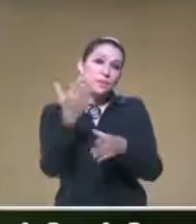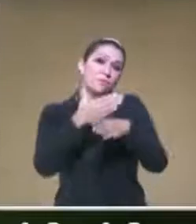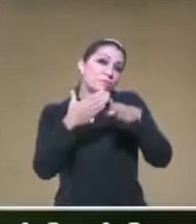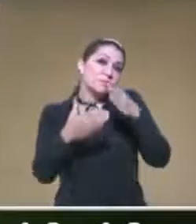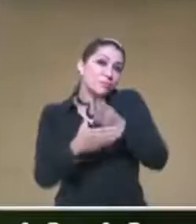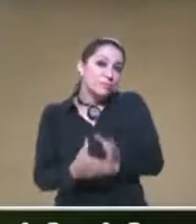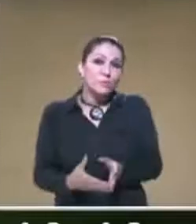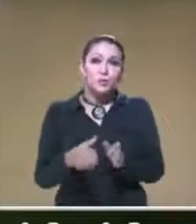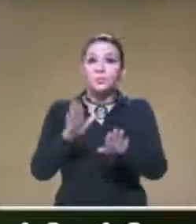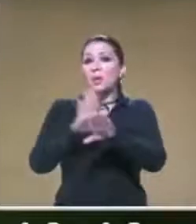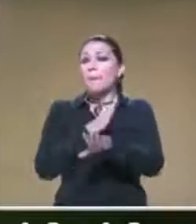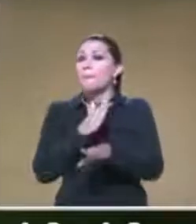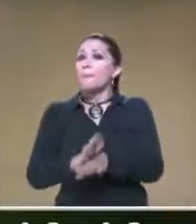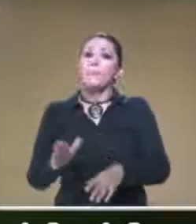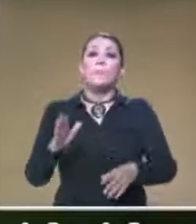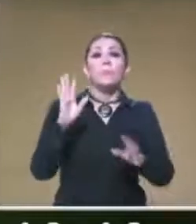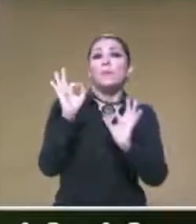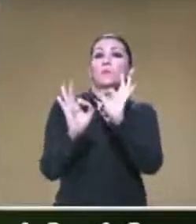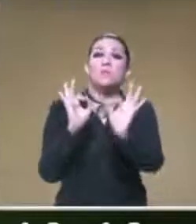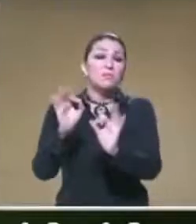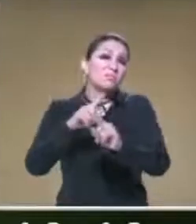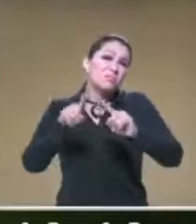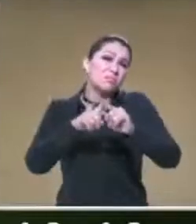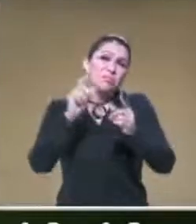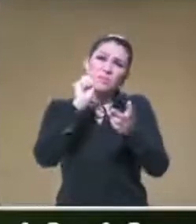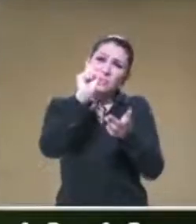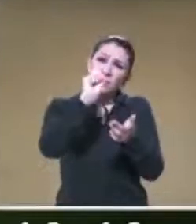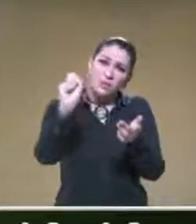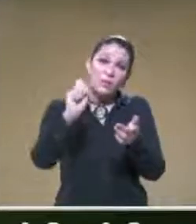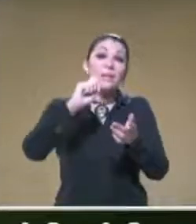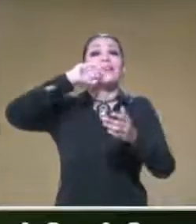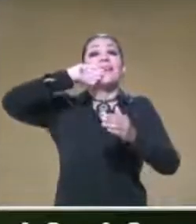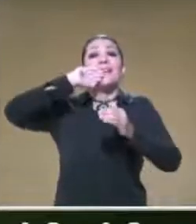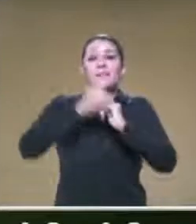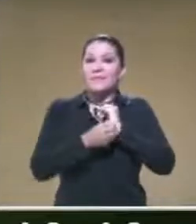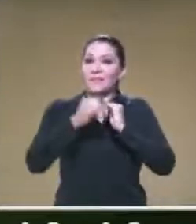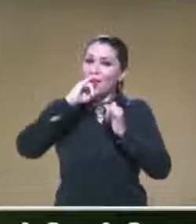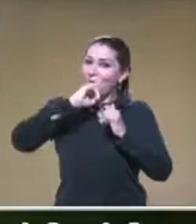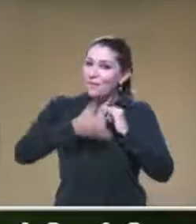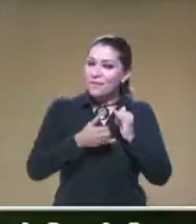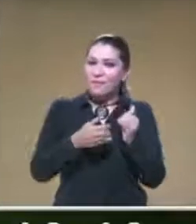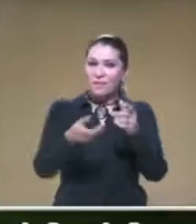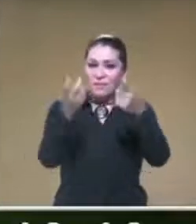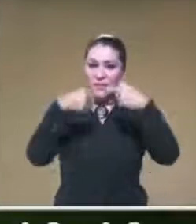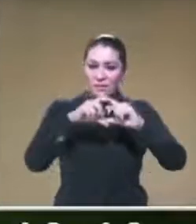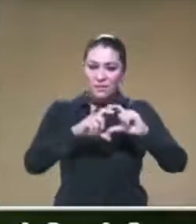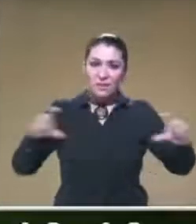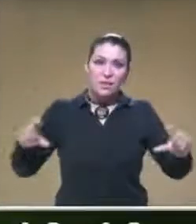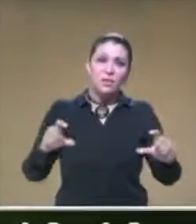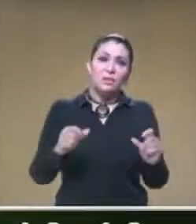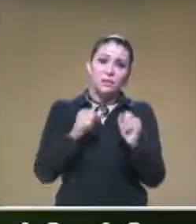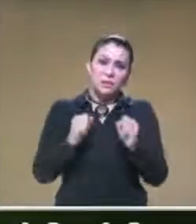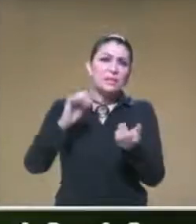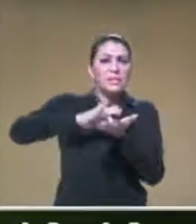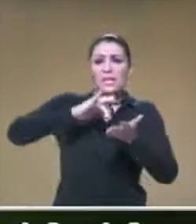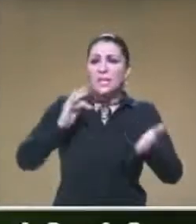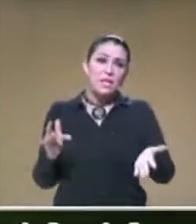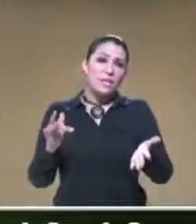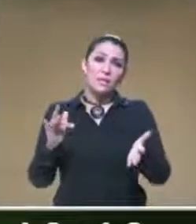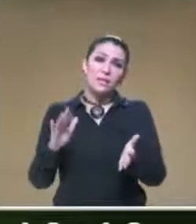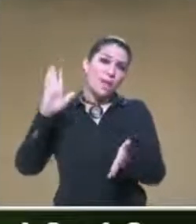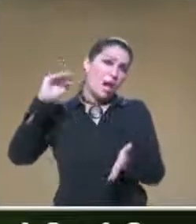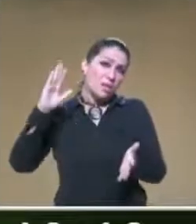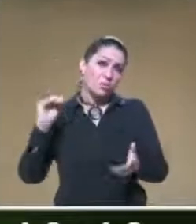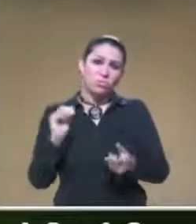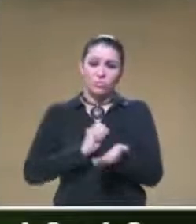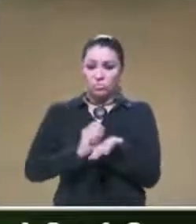servicio, una beca, etc. Y por último, en el cierre, reafirmas la idea principal y te despides. Así como se ve en la imagen,